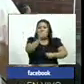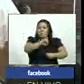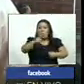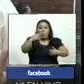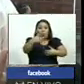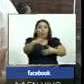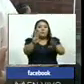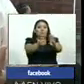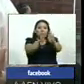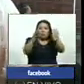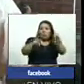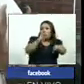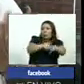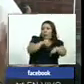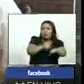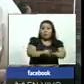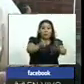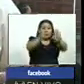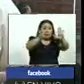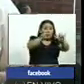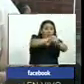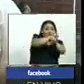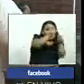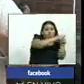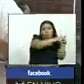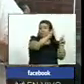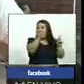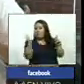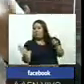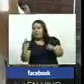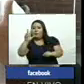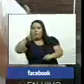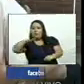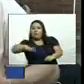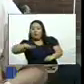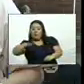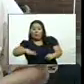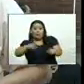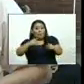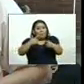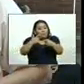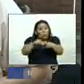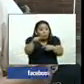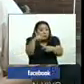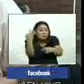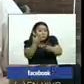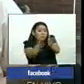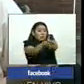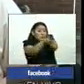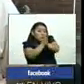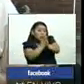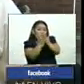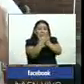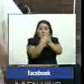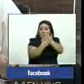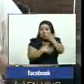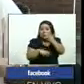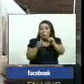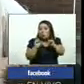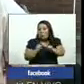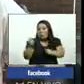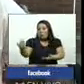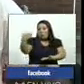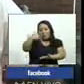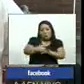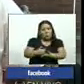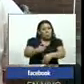abierto de las 7 de la mañana hasta las 3 de la tarde para donar. Pero para solicitar el precioso líquido lo puede hacer